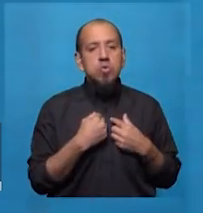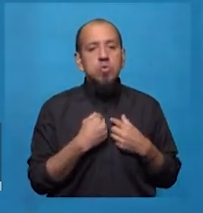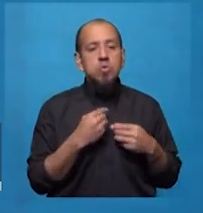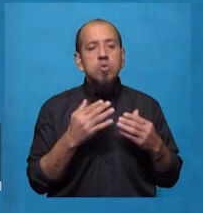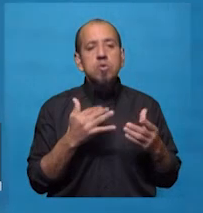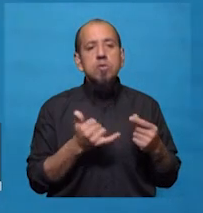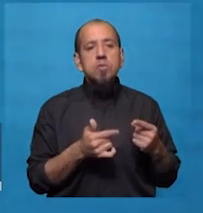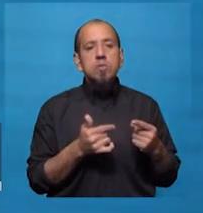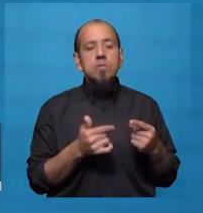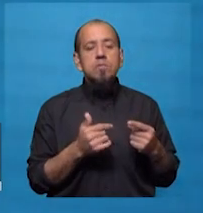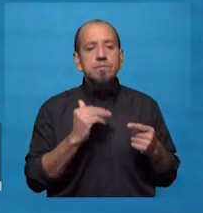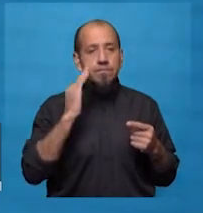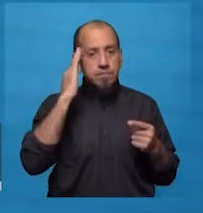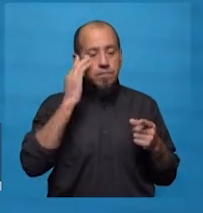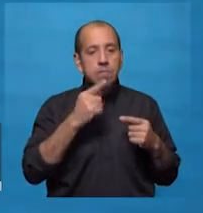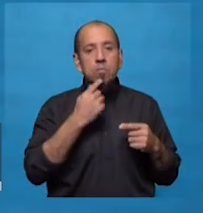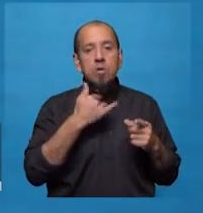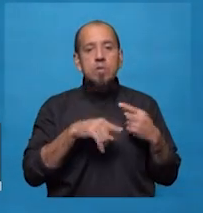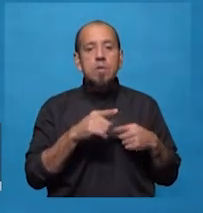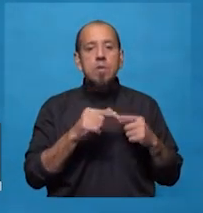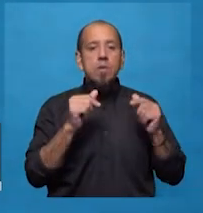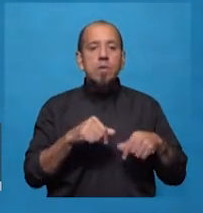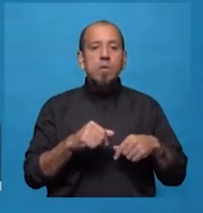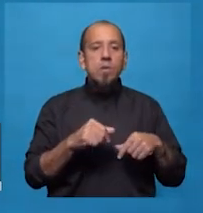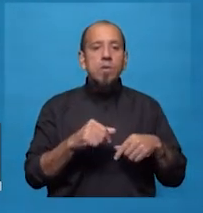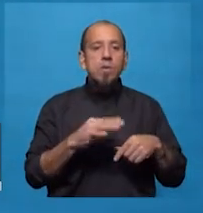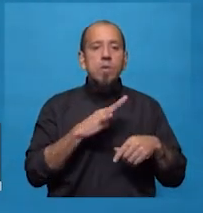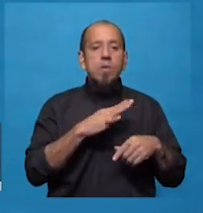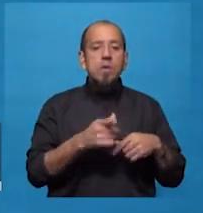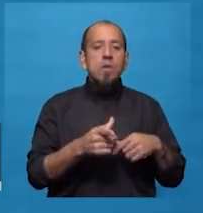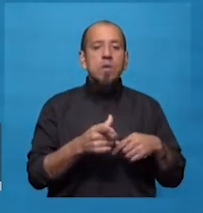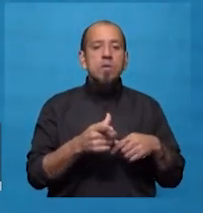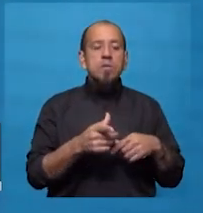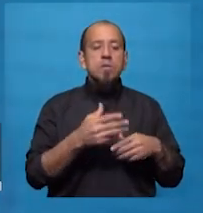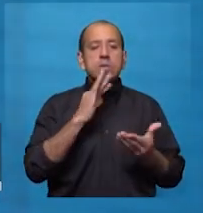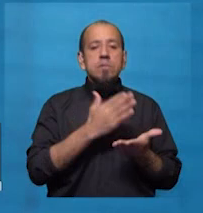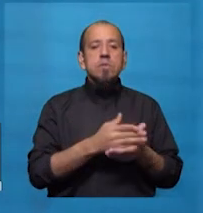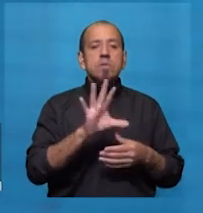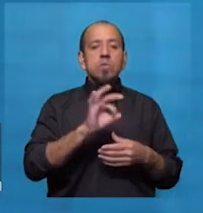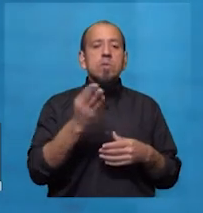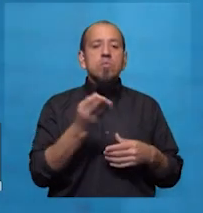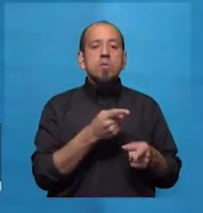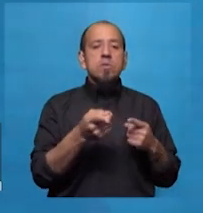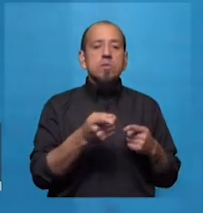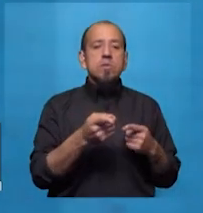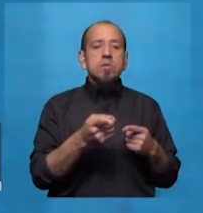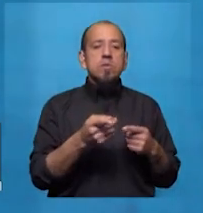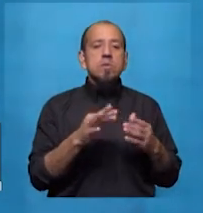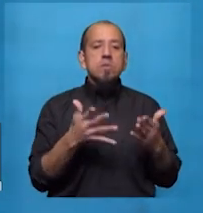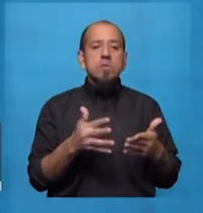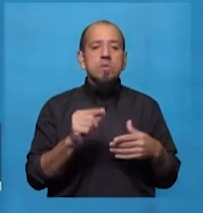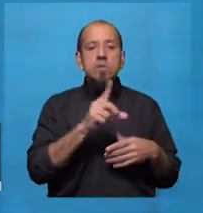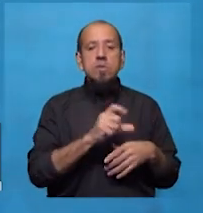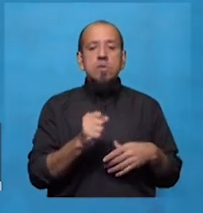ese dato solamente lo que hay que ver es que por ejemplo hoy se resuelve solamente la mitad de los homicidios un 50% y que